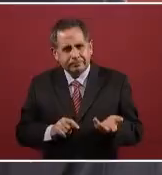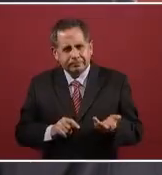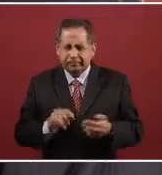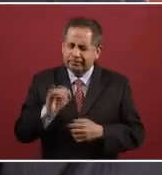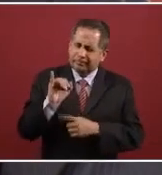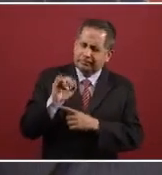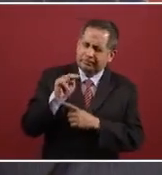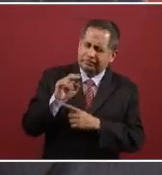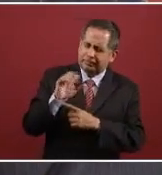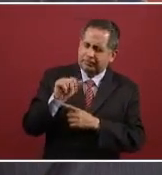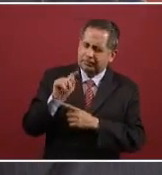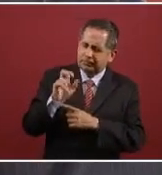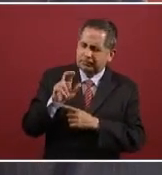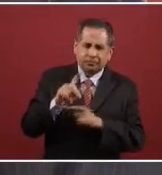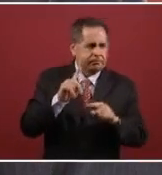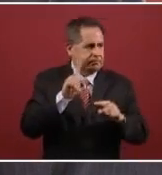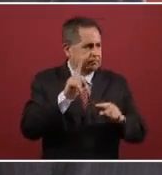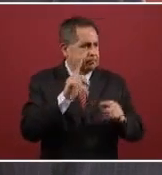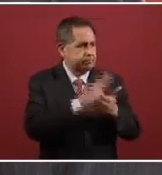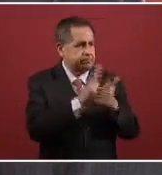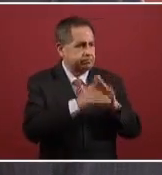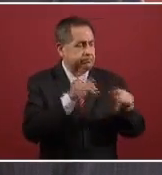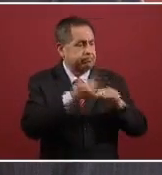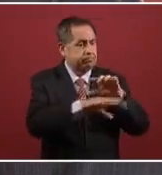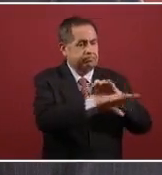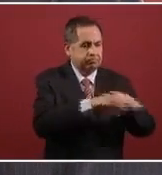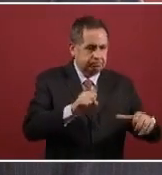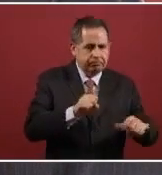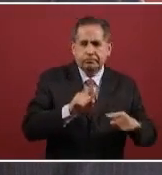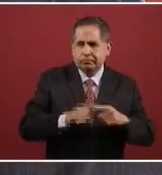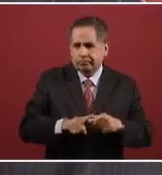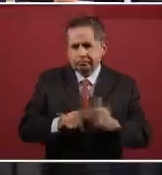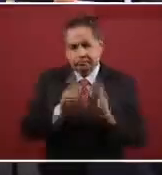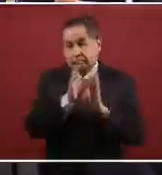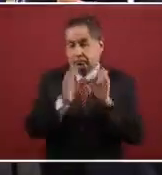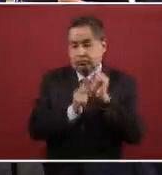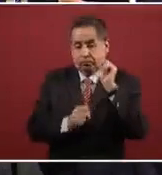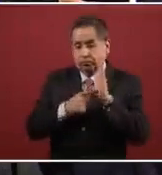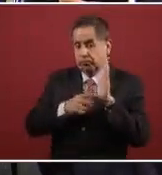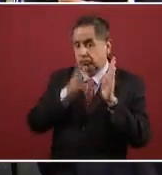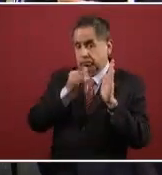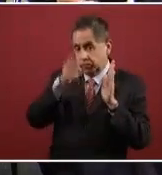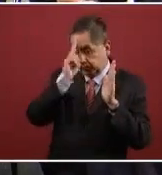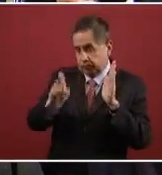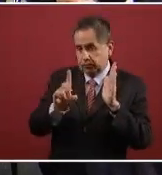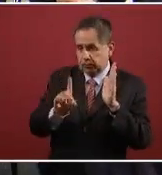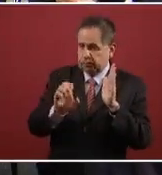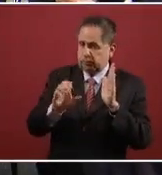incautación, sí, porque de acuerdo a la Constitución están prohibidos